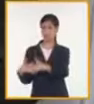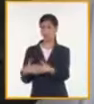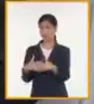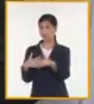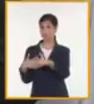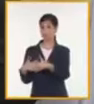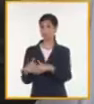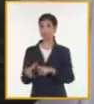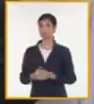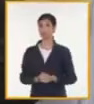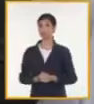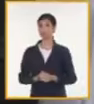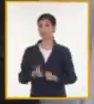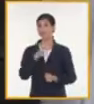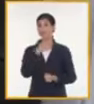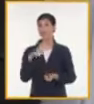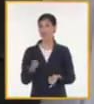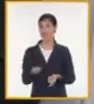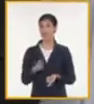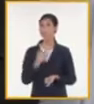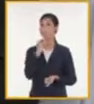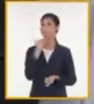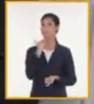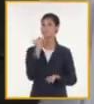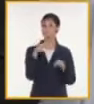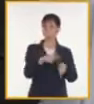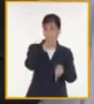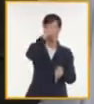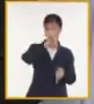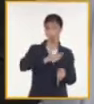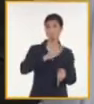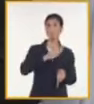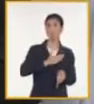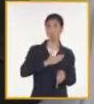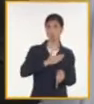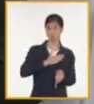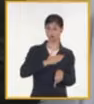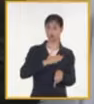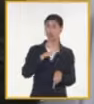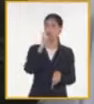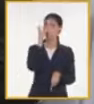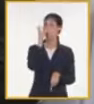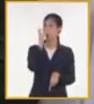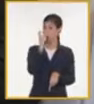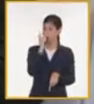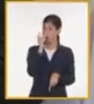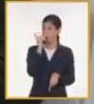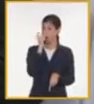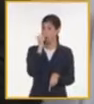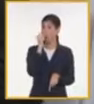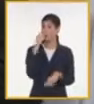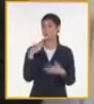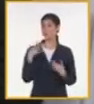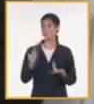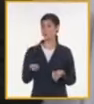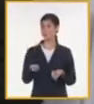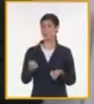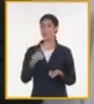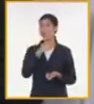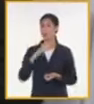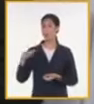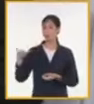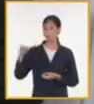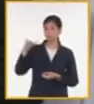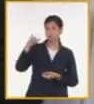cuando estaba reclamado por las autoridades cubanas por ser uno de los autores intelectuales del Sabotaje a un avión cubano